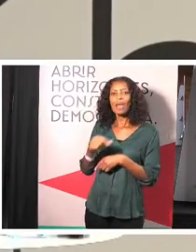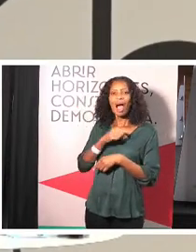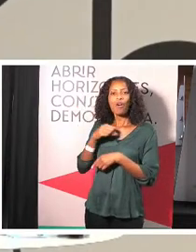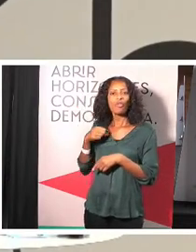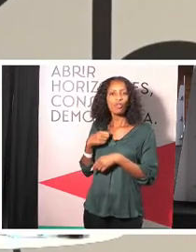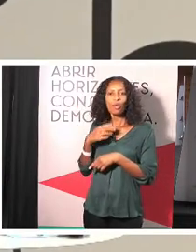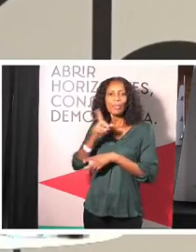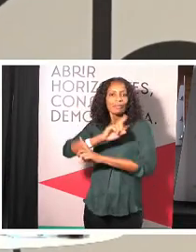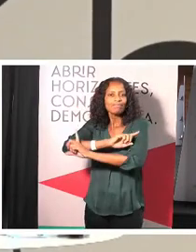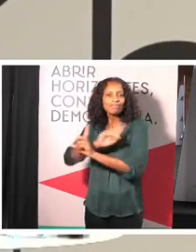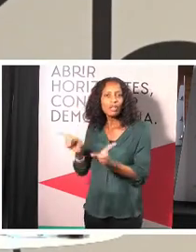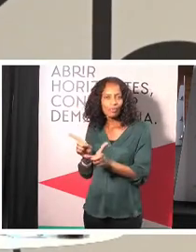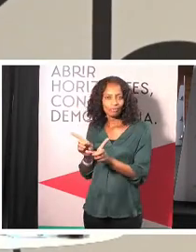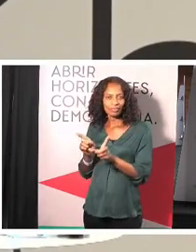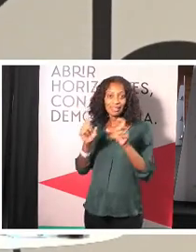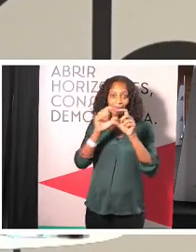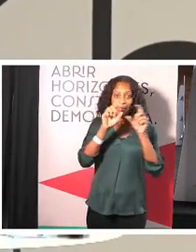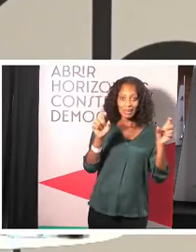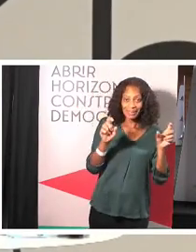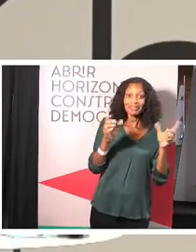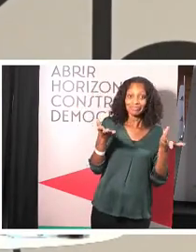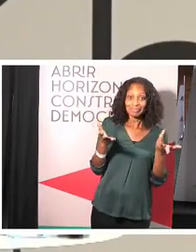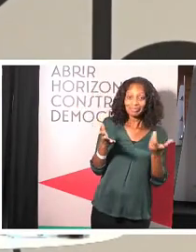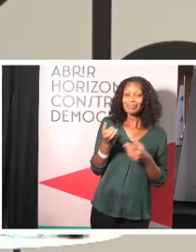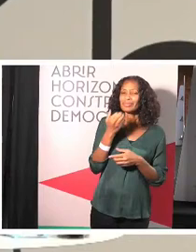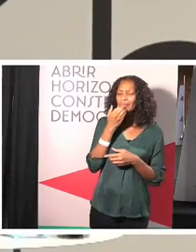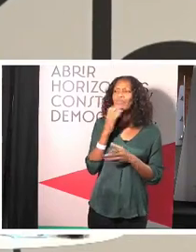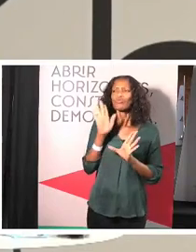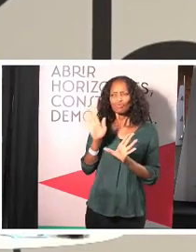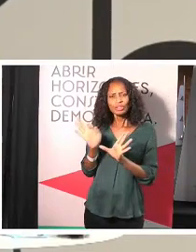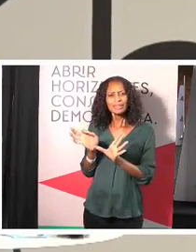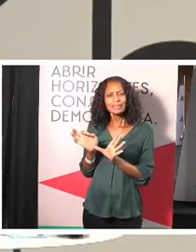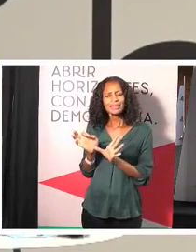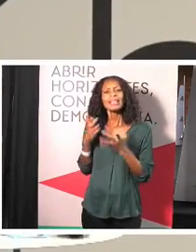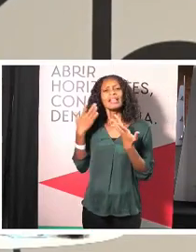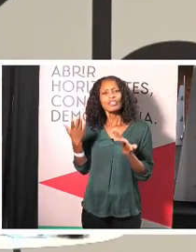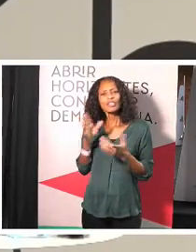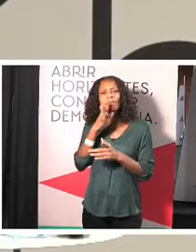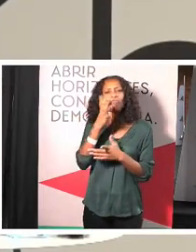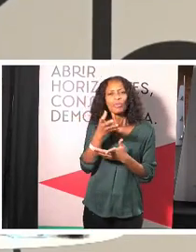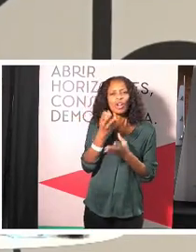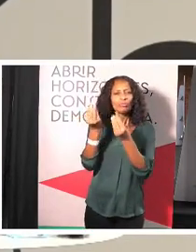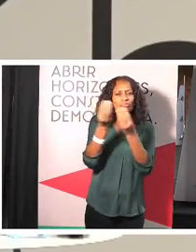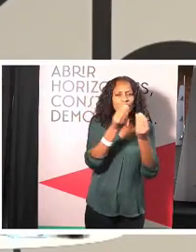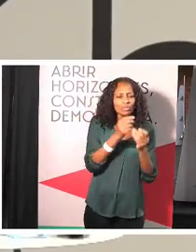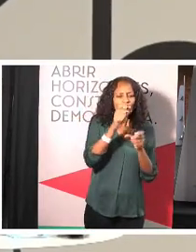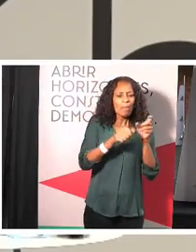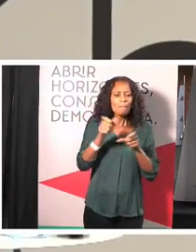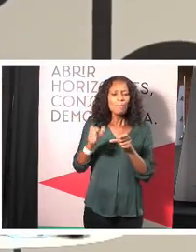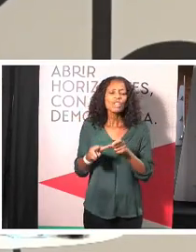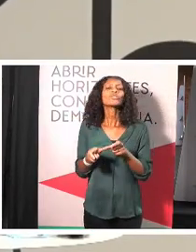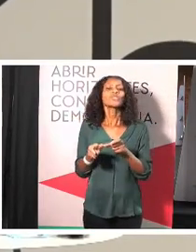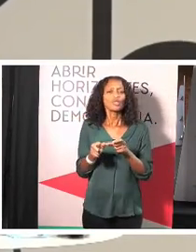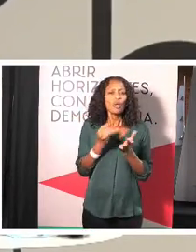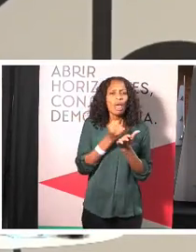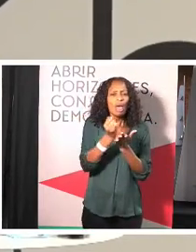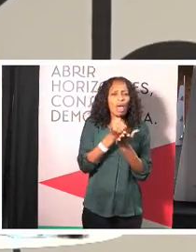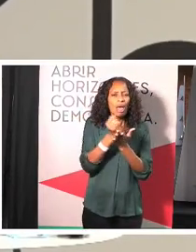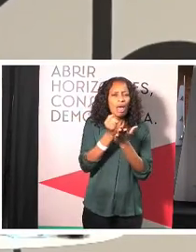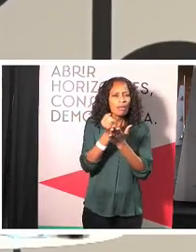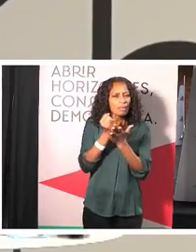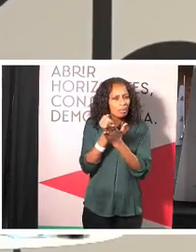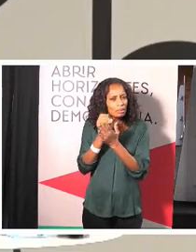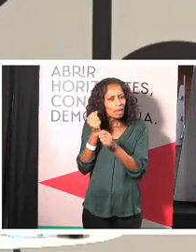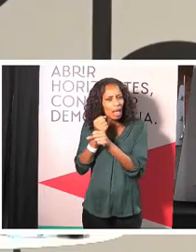así, cómo es que millones de personas abandonan el campo, abandonan los pueblos y se van a la ciudad a meterse en esos campos de concentración que eran las fábricas